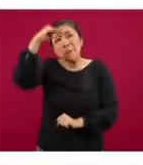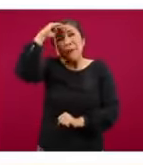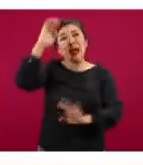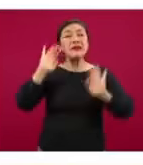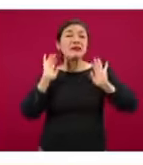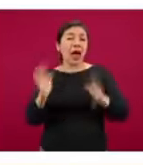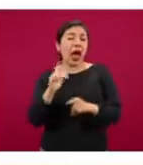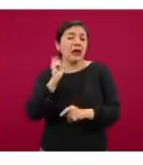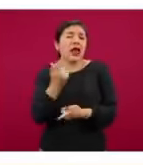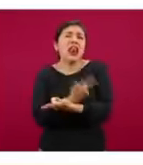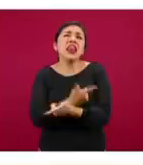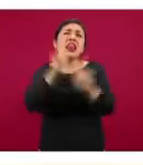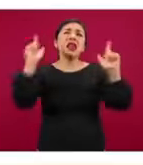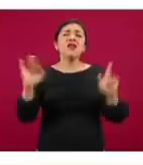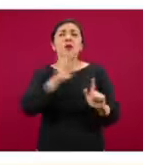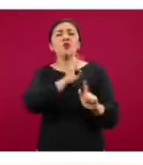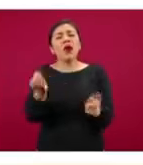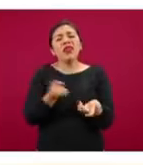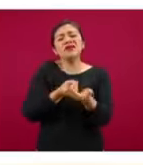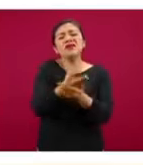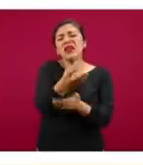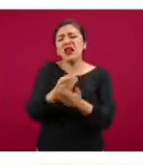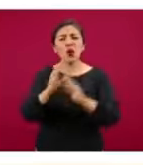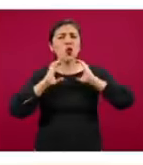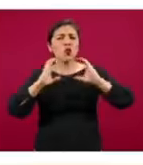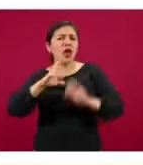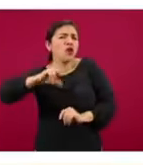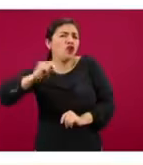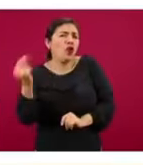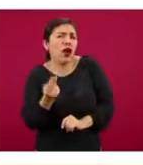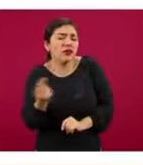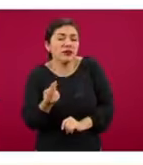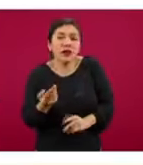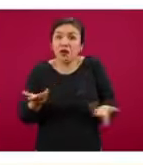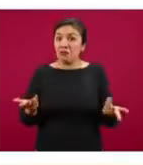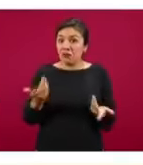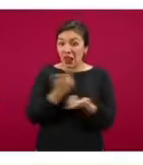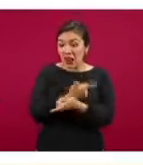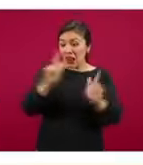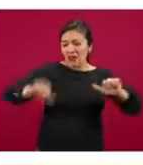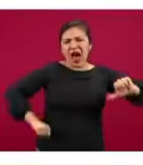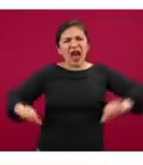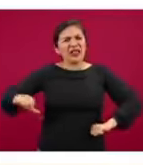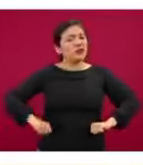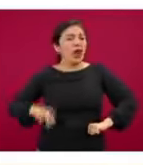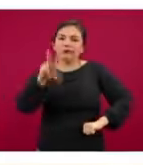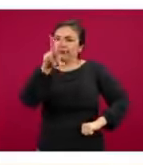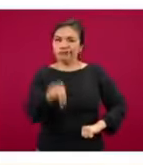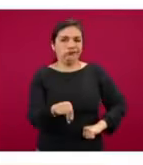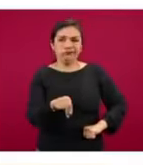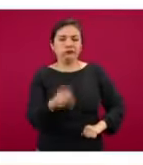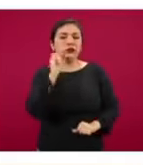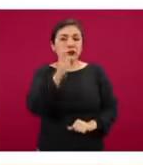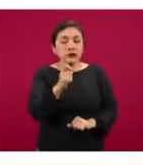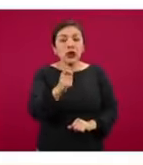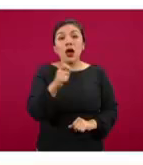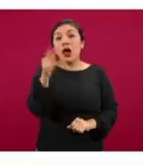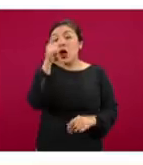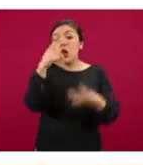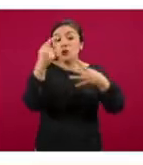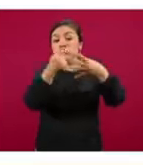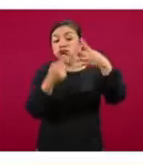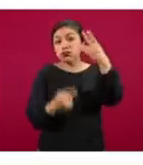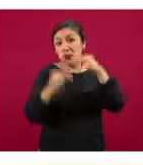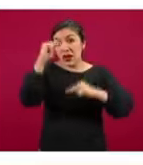ya podemos abiertamente o sin tomar ninguna precaución realizar nuestras actividades. No es así. Cada uno de los 4